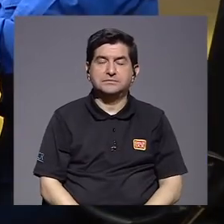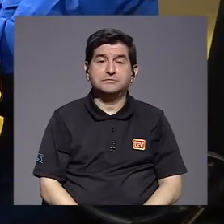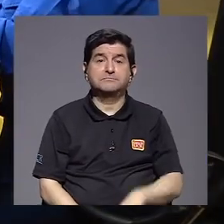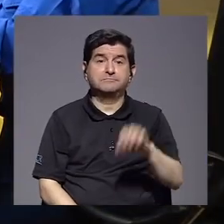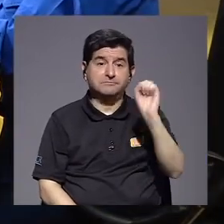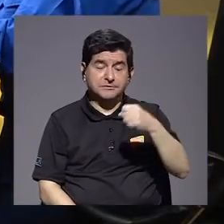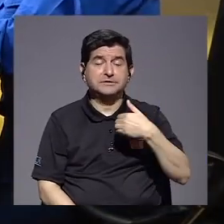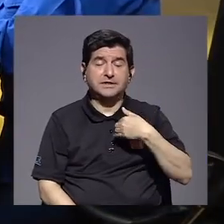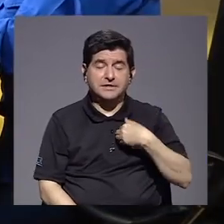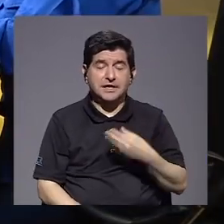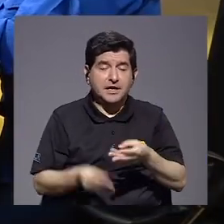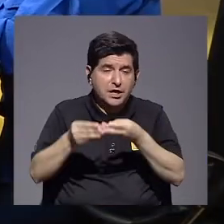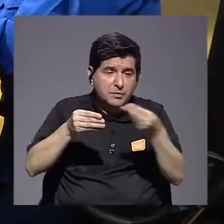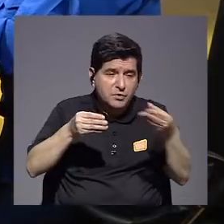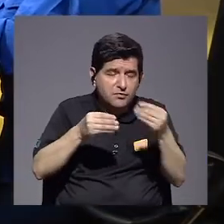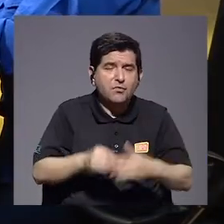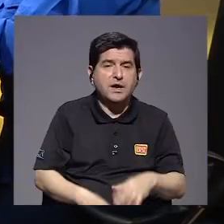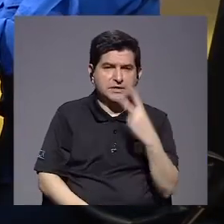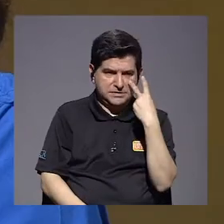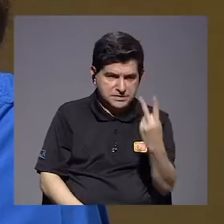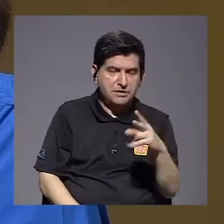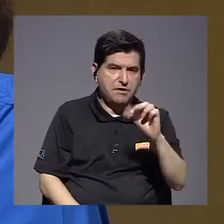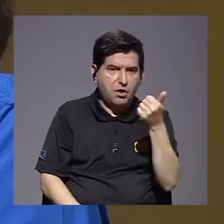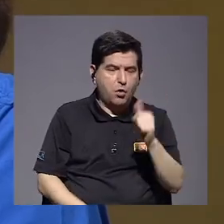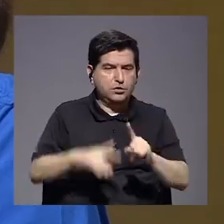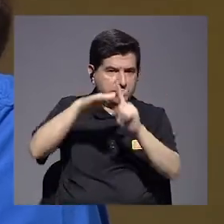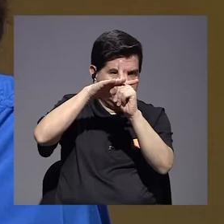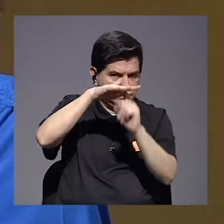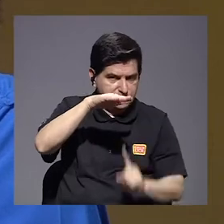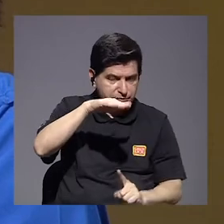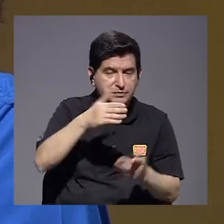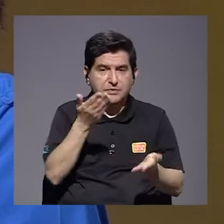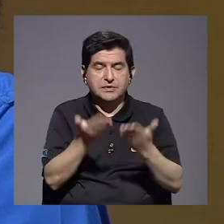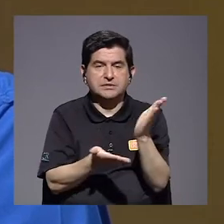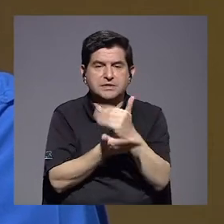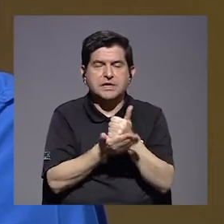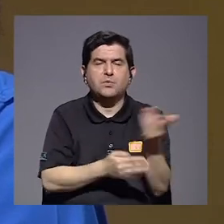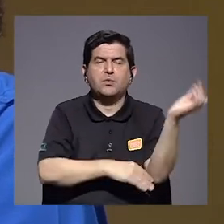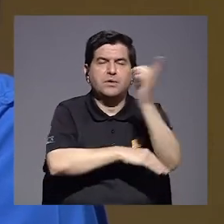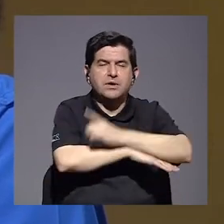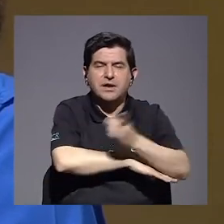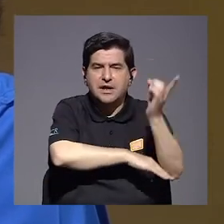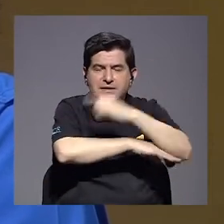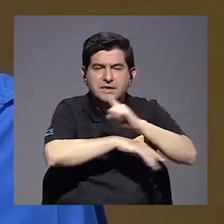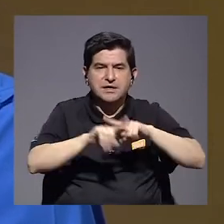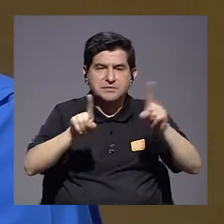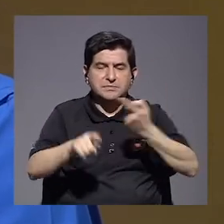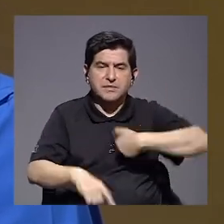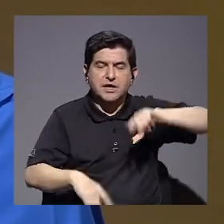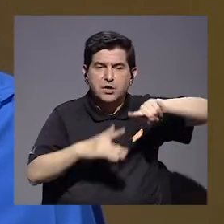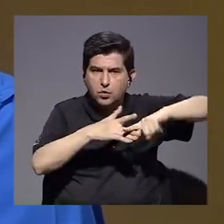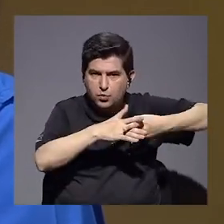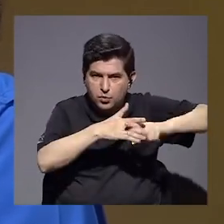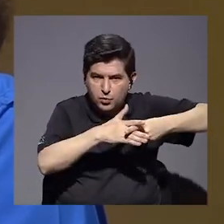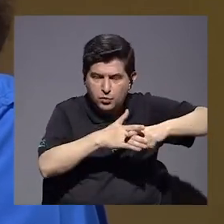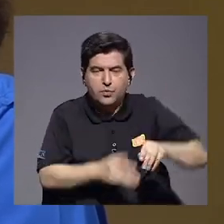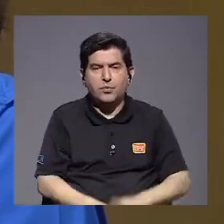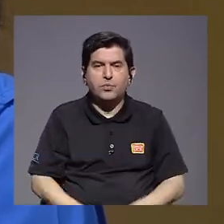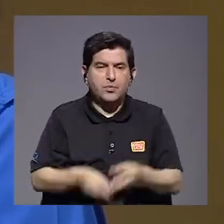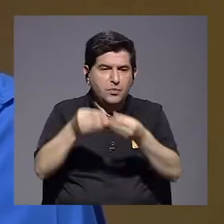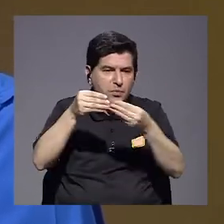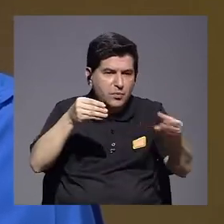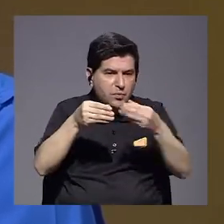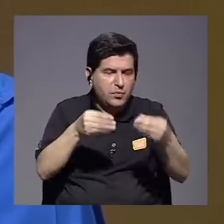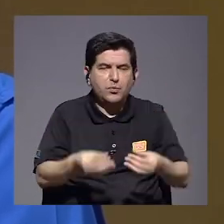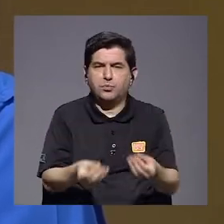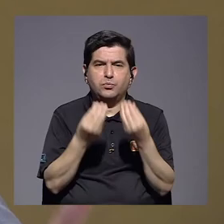es, tenemos fugas visibles y fugas invisibles. Las fugas visibles pueden pasar días, pero nosotros siempre las reparamos. Por lo tanto, el desperdicio